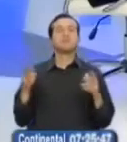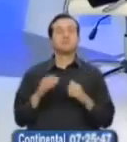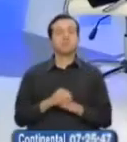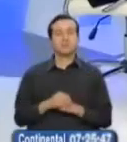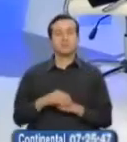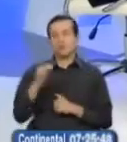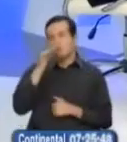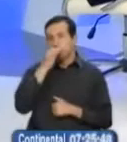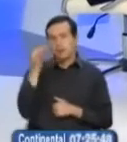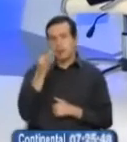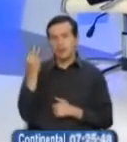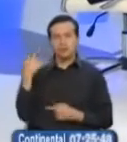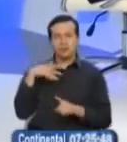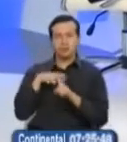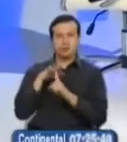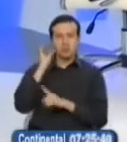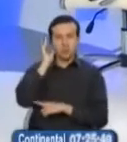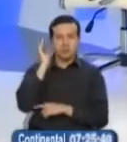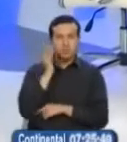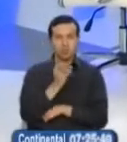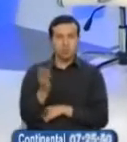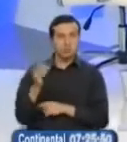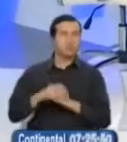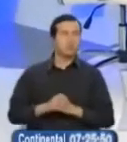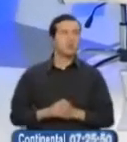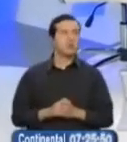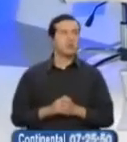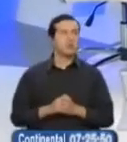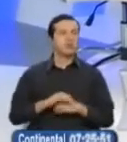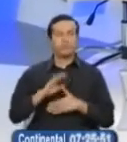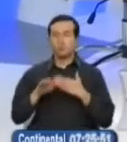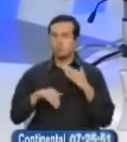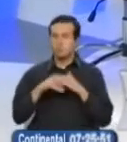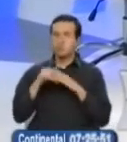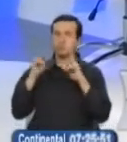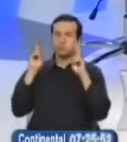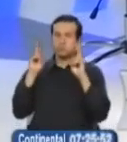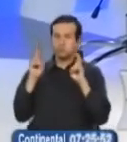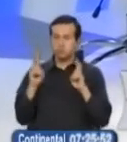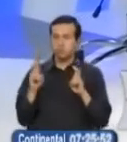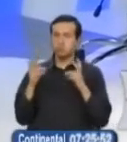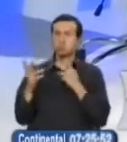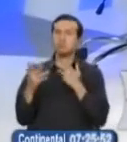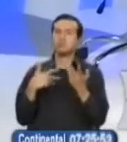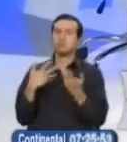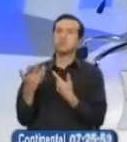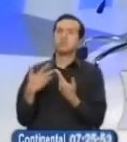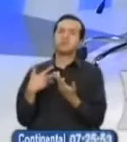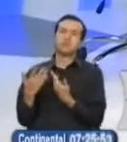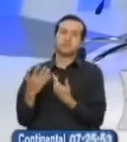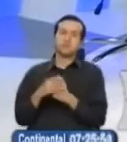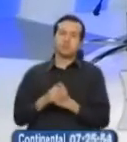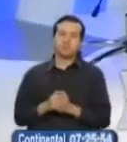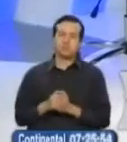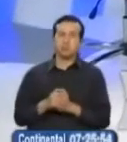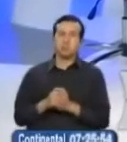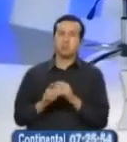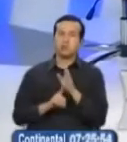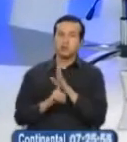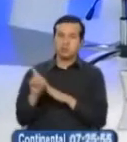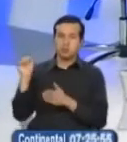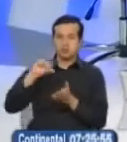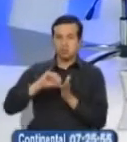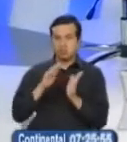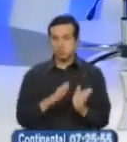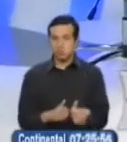la verdadera inclusión de la mujer en todos los espacios que tiene que ver con el desarrollo